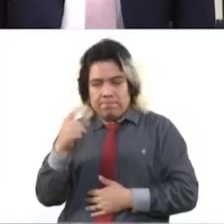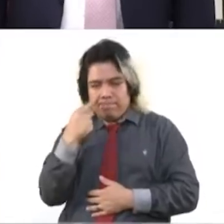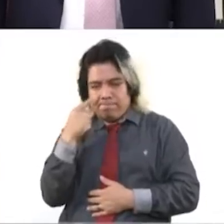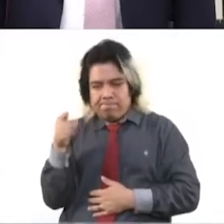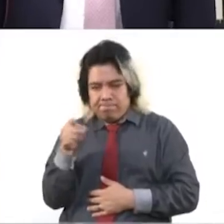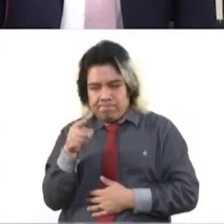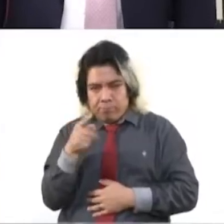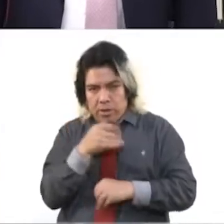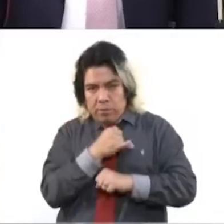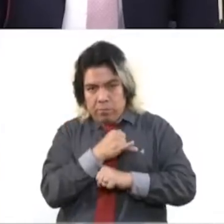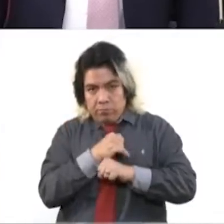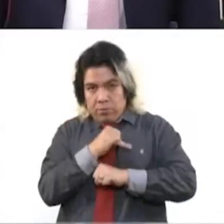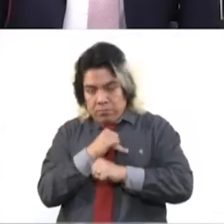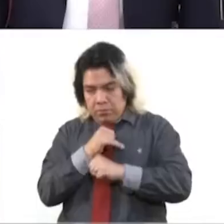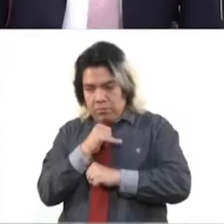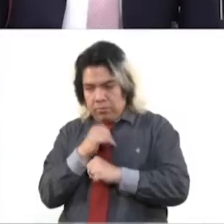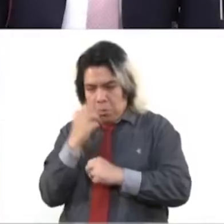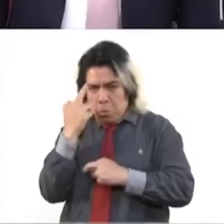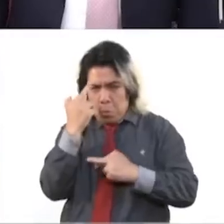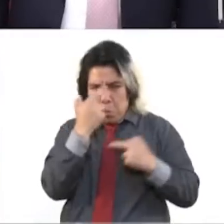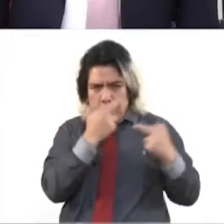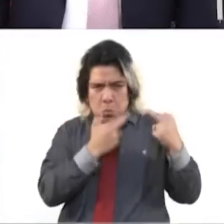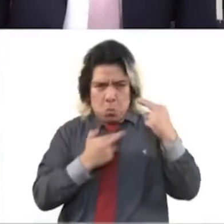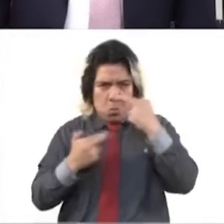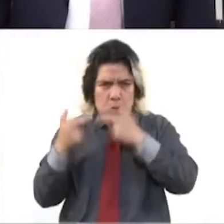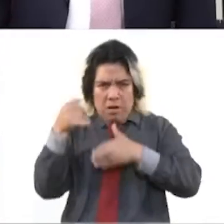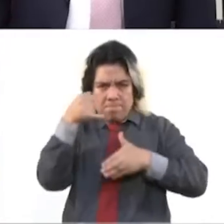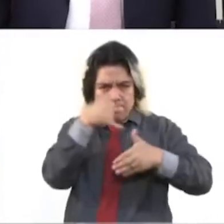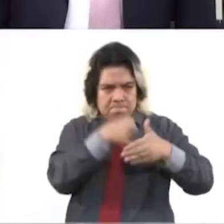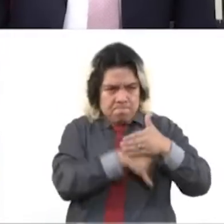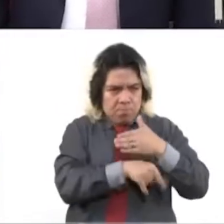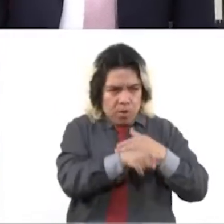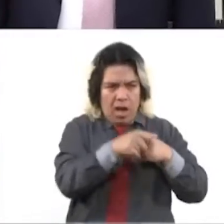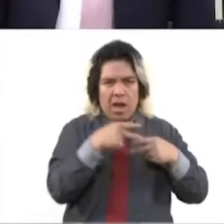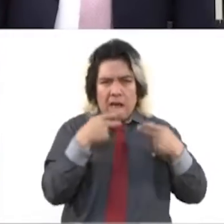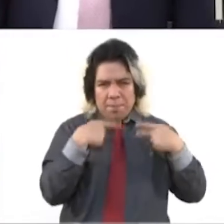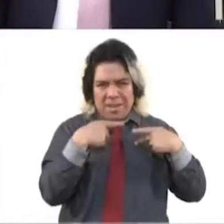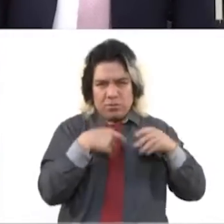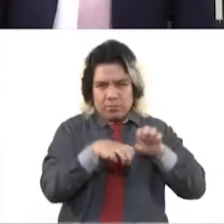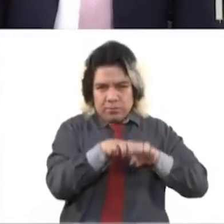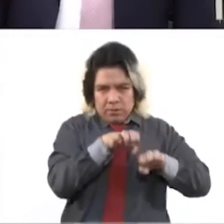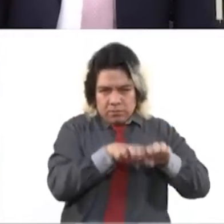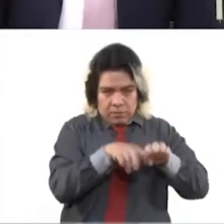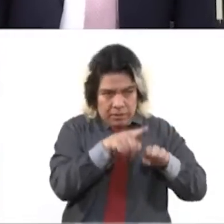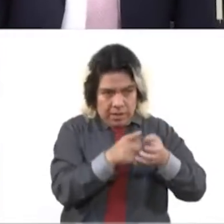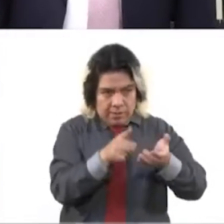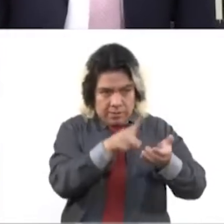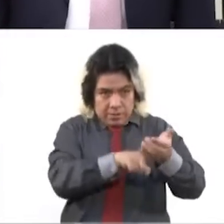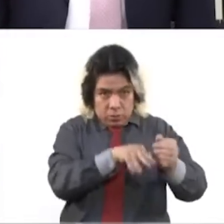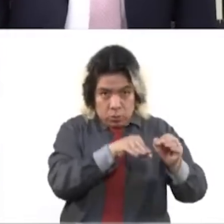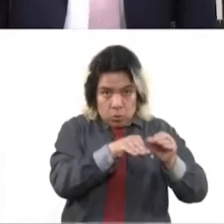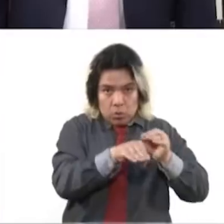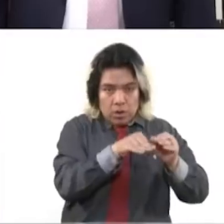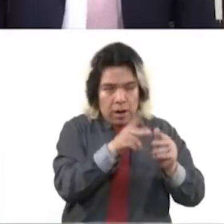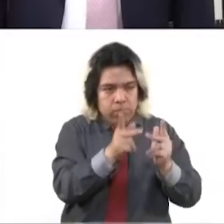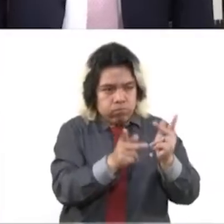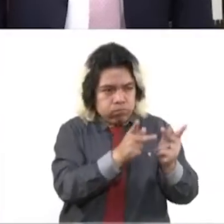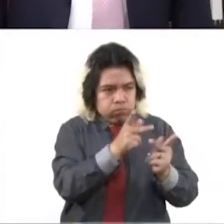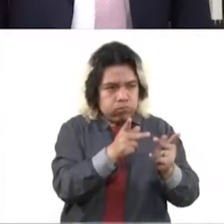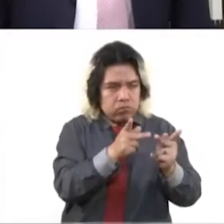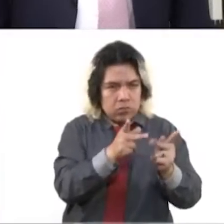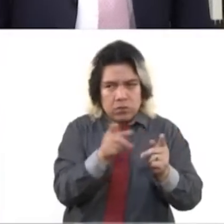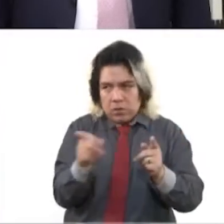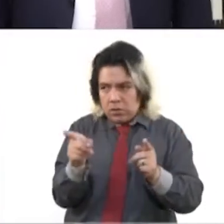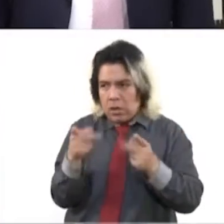revisión bastante exhaustiva. Está entrevistando a trabajadores, está entrevistando a personas que asisten